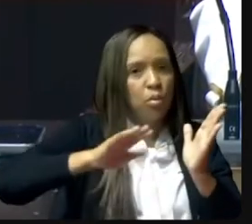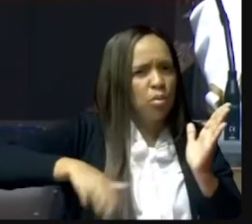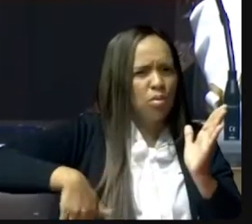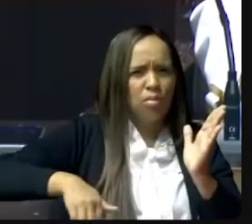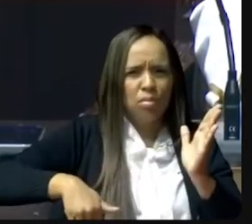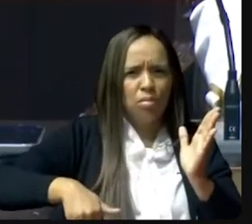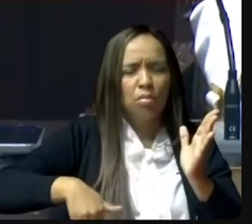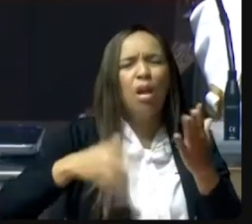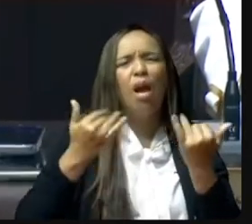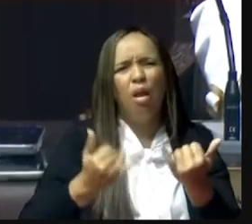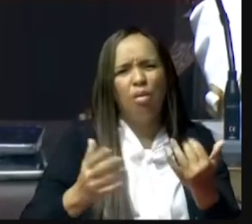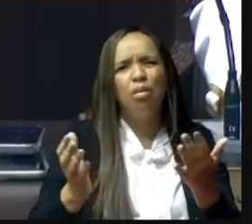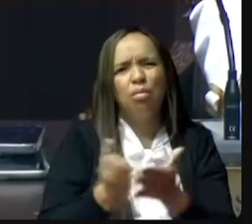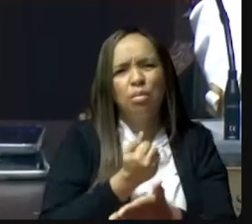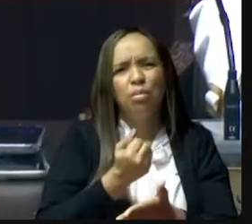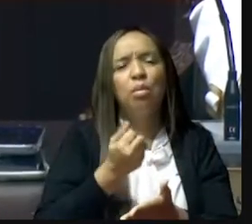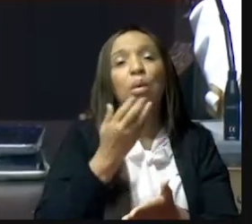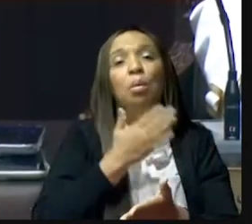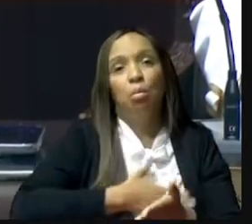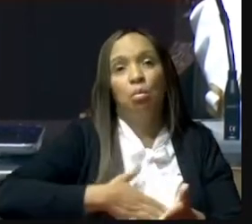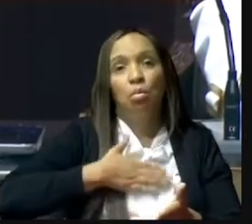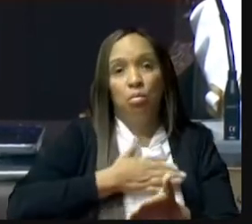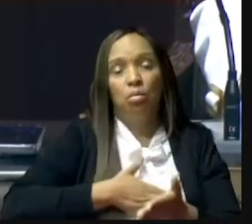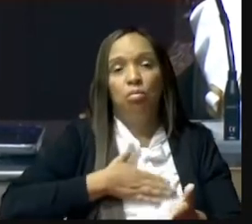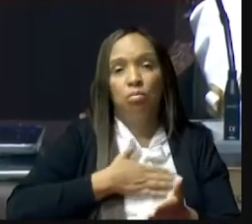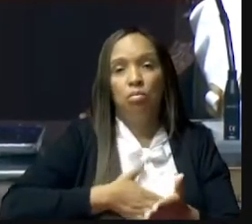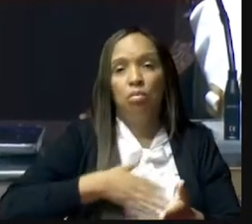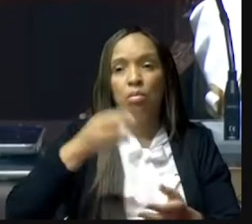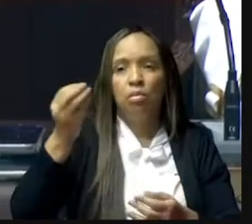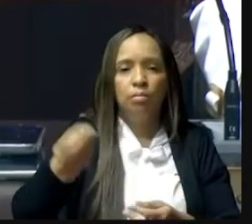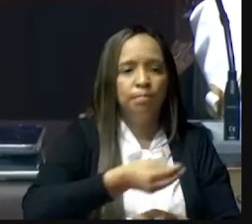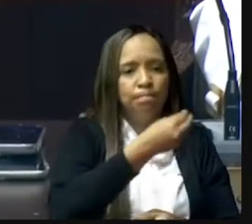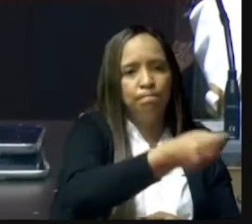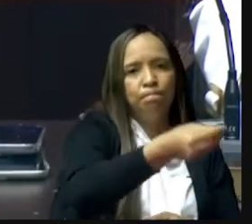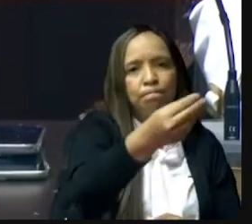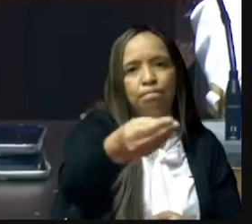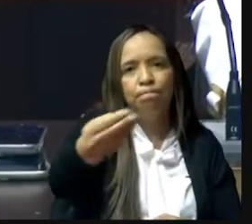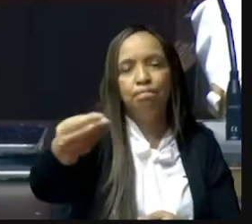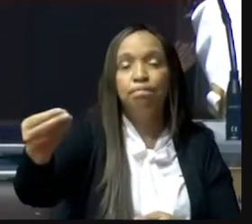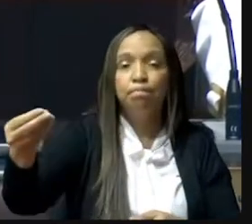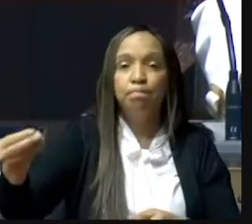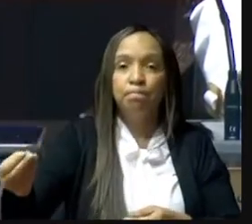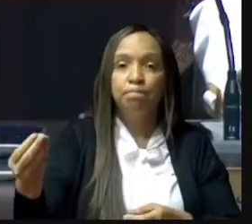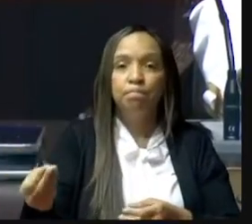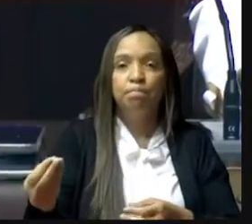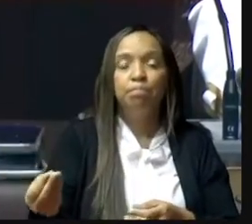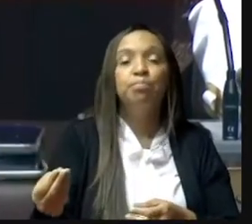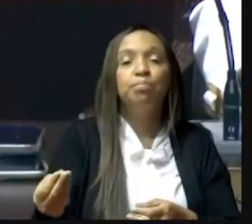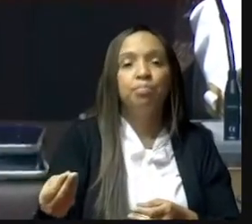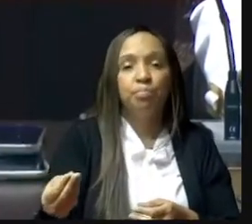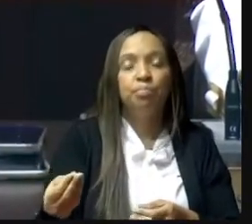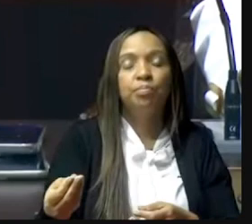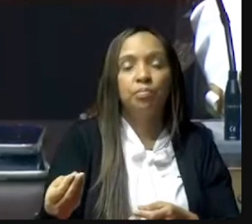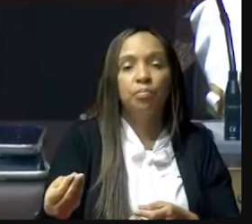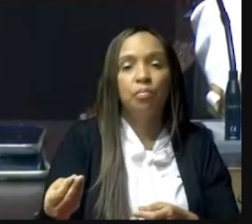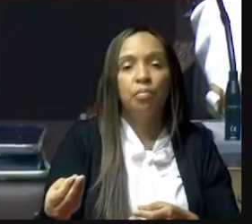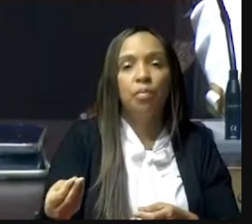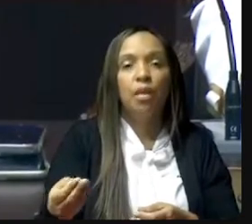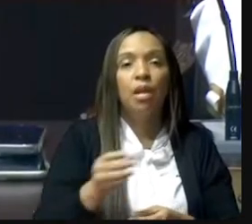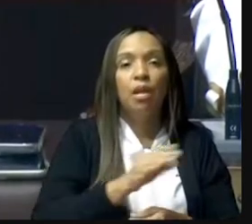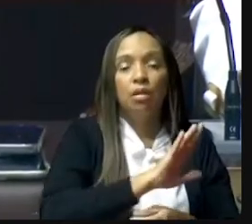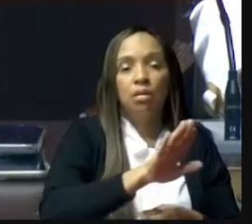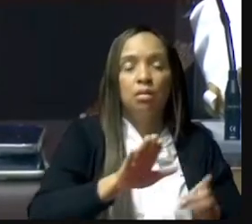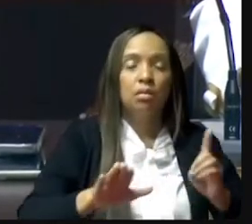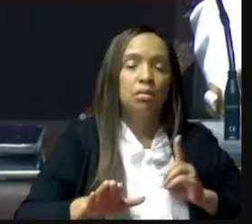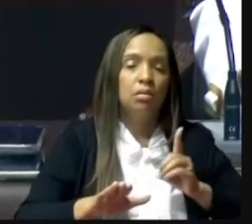Luis báez tratando de recoger para que de recoger el formulario para entregarle a los diputados que no